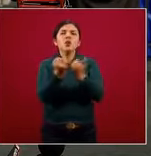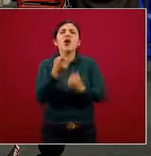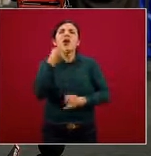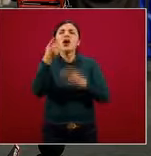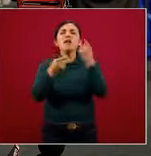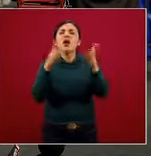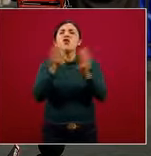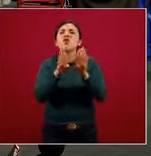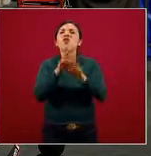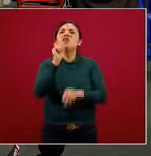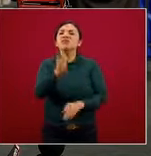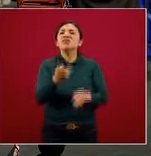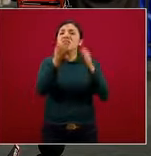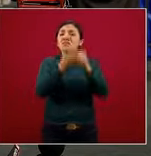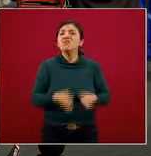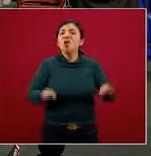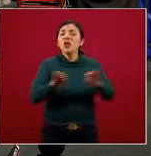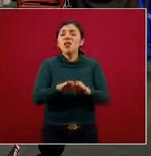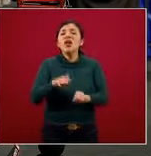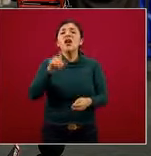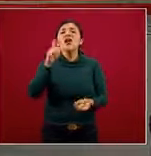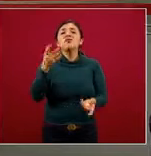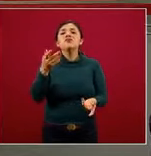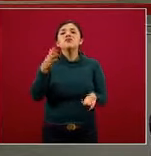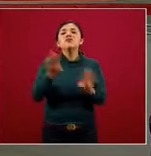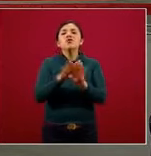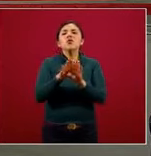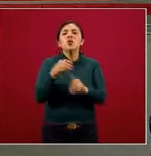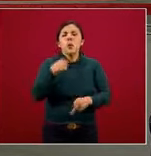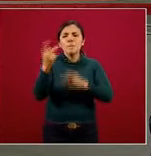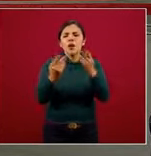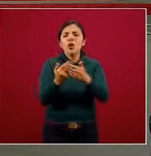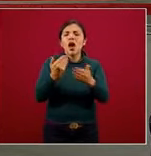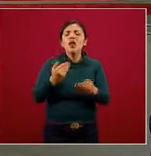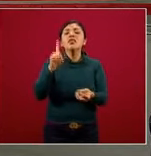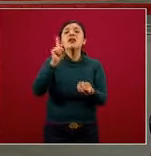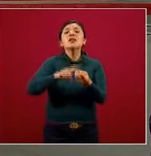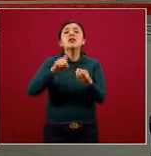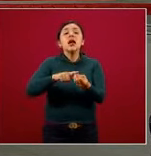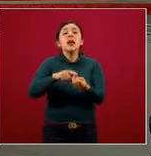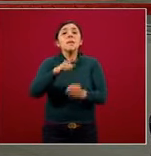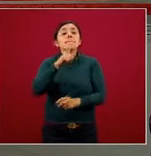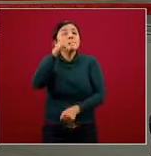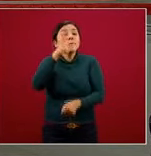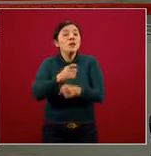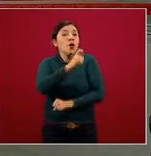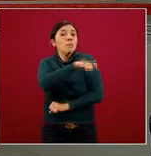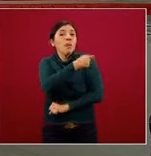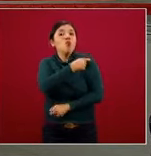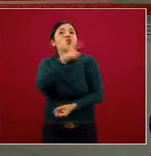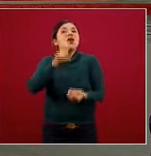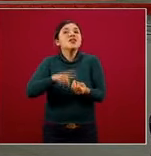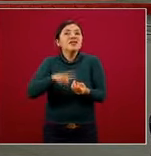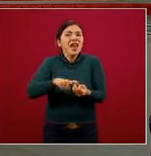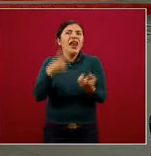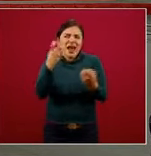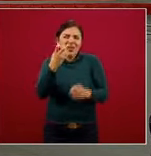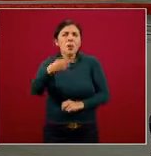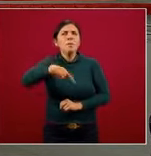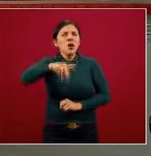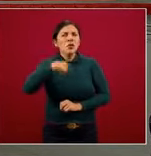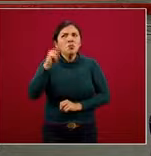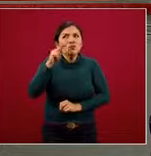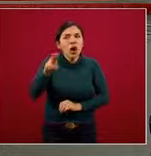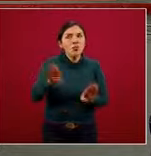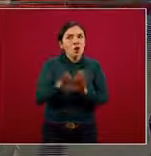la importancia de quiénes van a ser, lo que le preguntaba la vez pasada, de quiénes van a ser los primeros en vacunarse, etcétera. Pero sí me dejó un